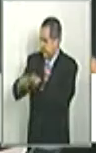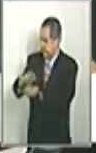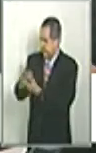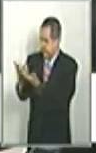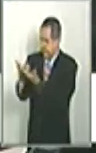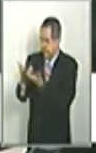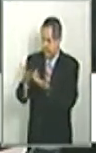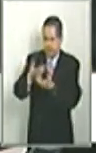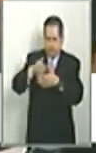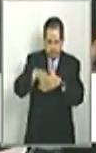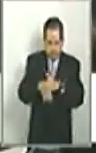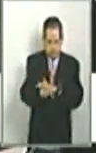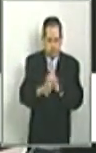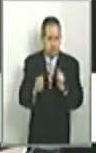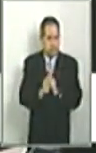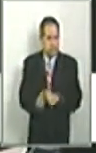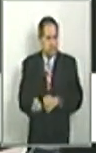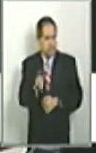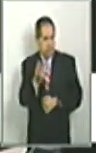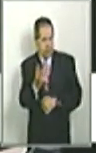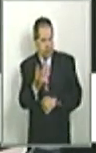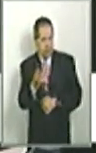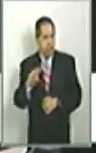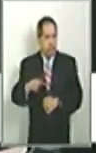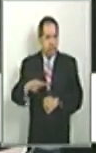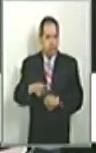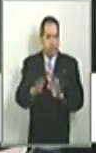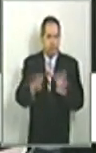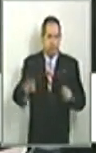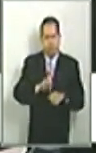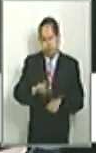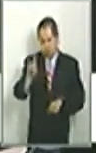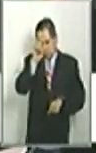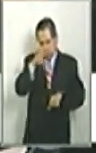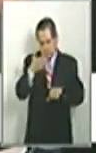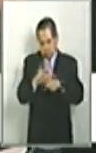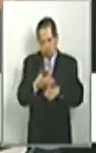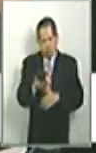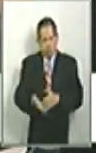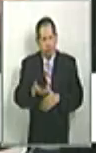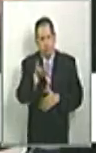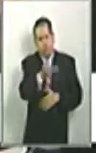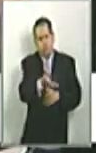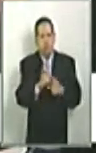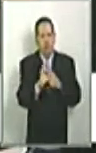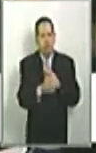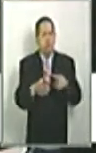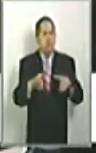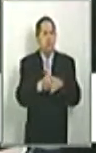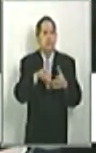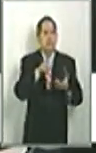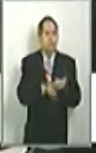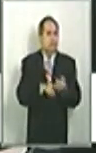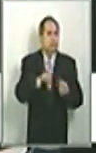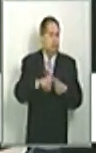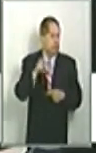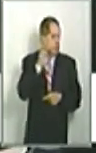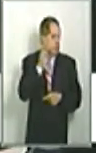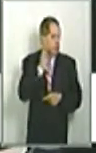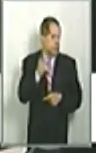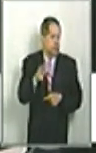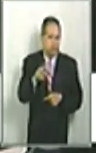recinto a los 4 consejeros electos, y la comisión de cortesía está integrada por la